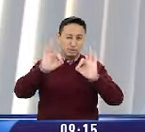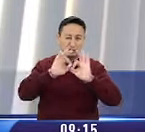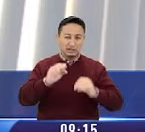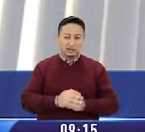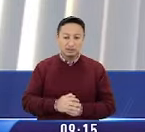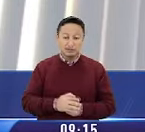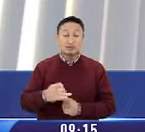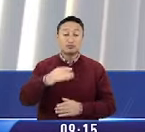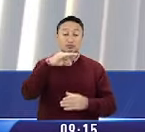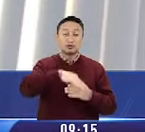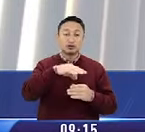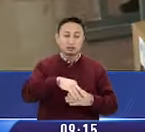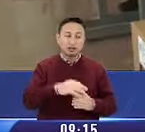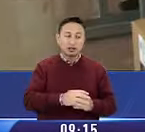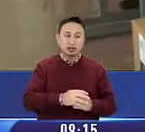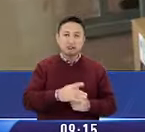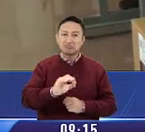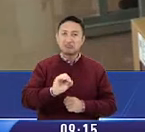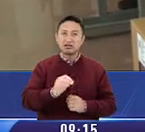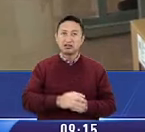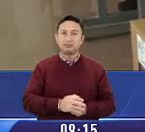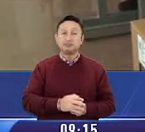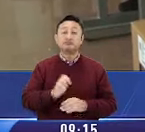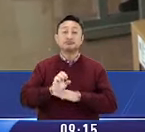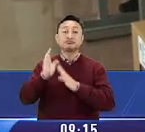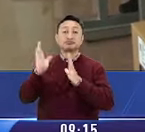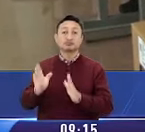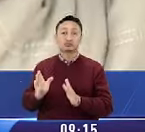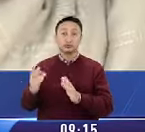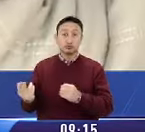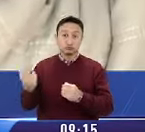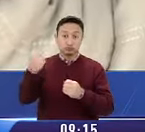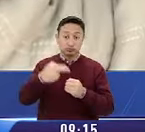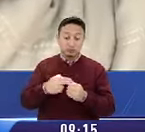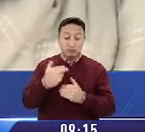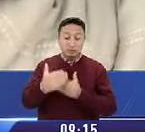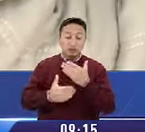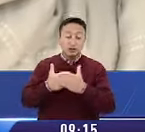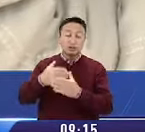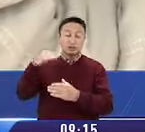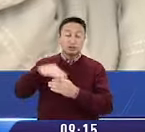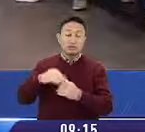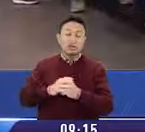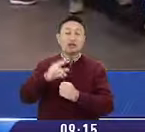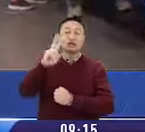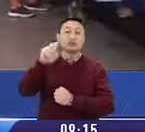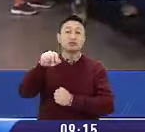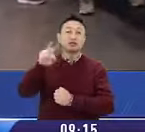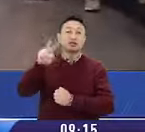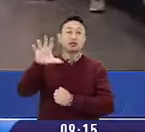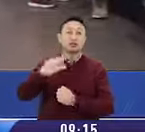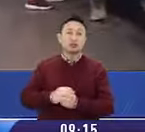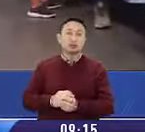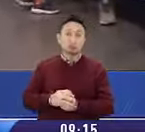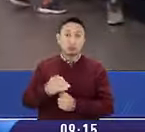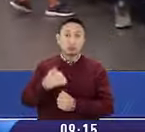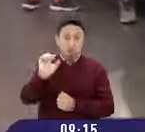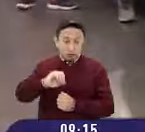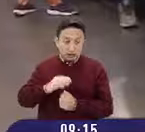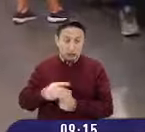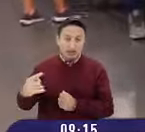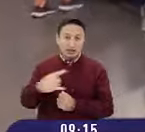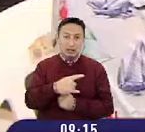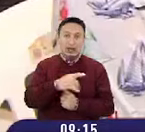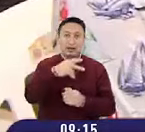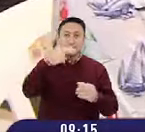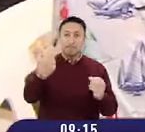de votar, no lo han hecho. Para los ecuatorianos que deseen participar en el proceso electoral de 2025, todavía tienen tiempo de